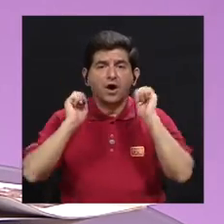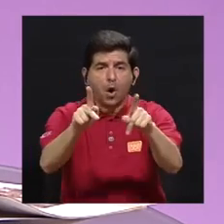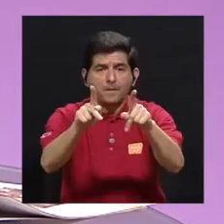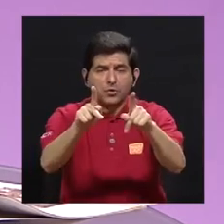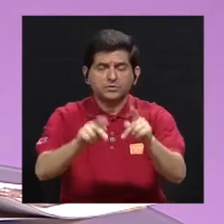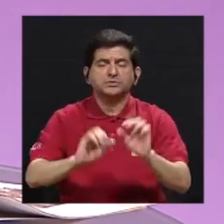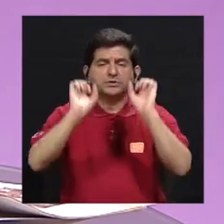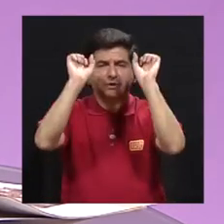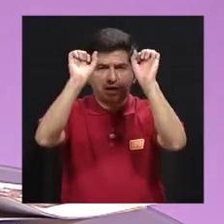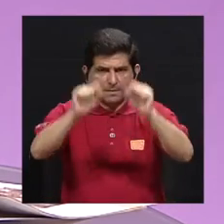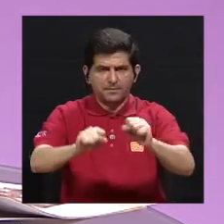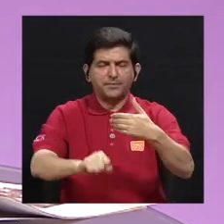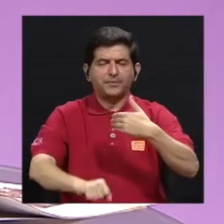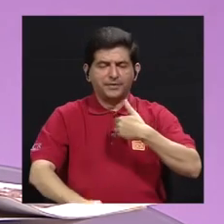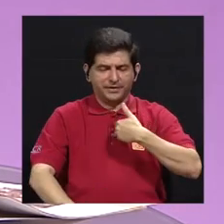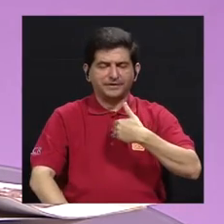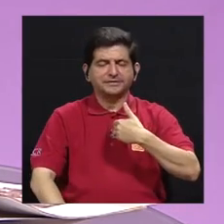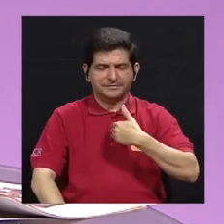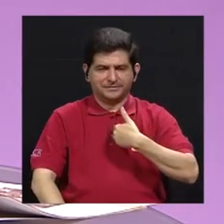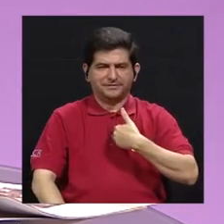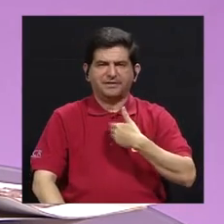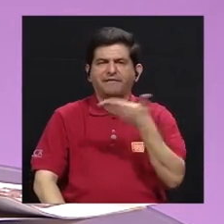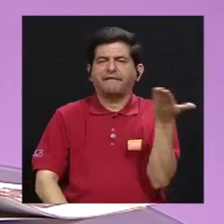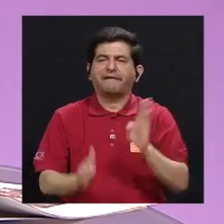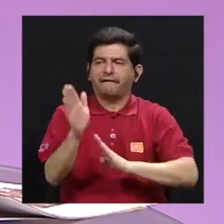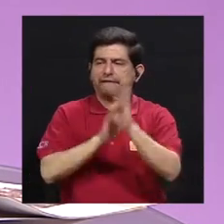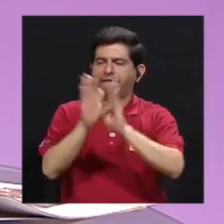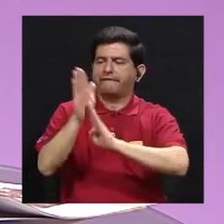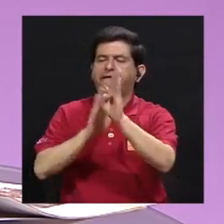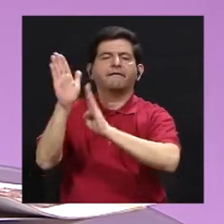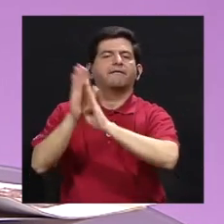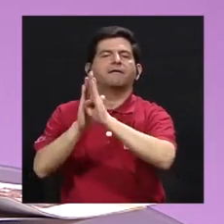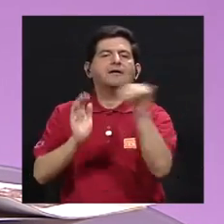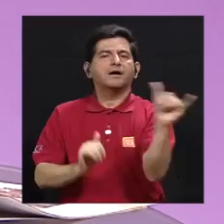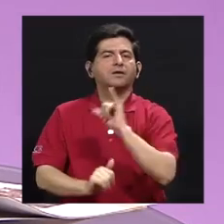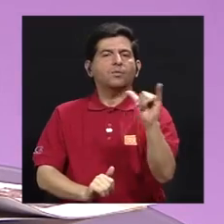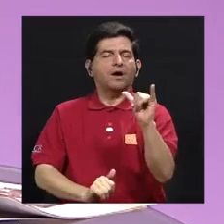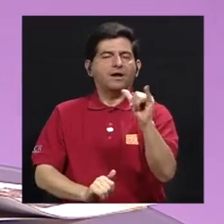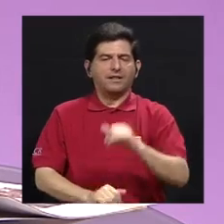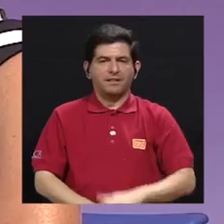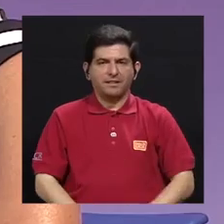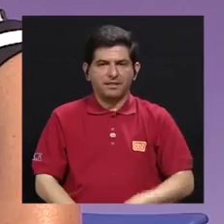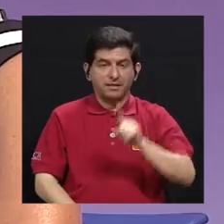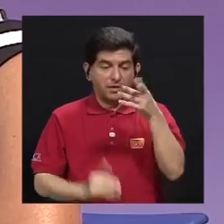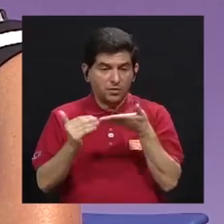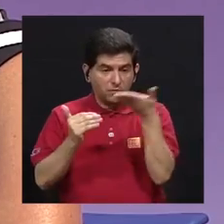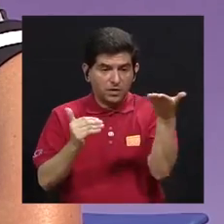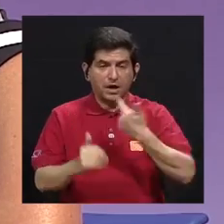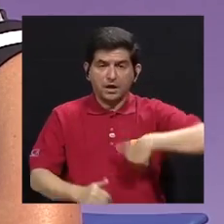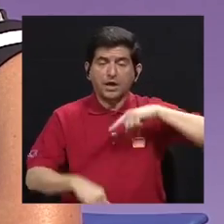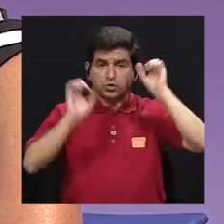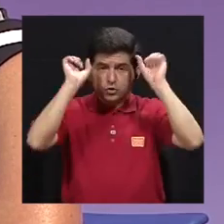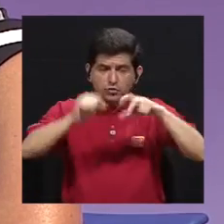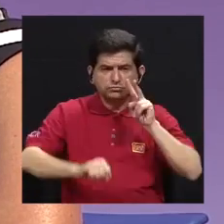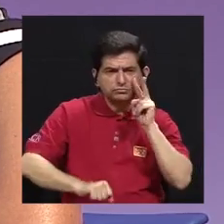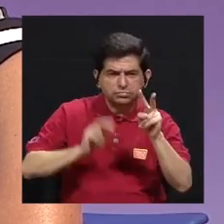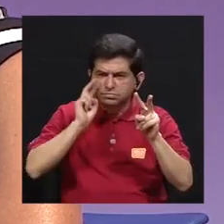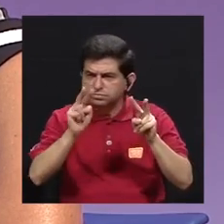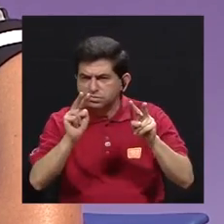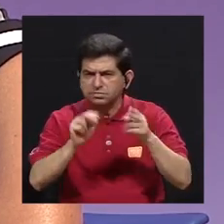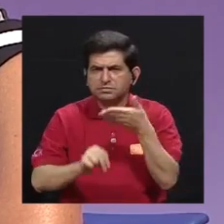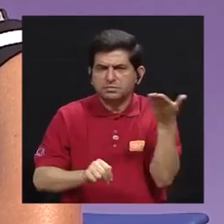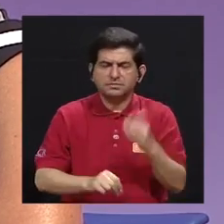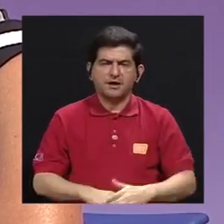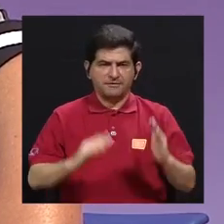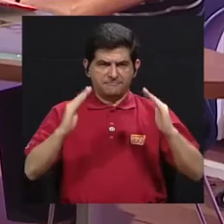permite que logren tener desarrollo y además una de las cosas que hemos logrado ver es